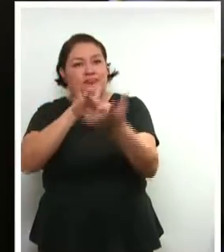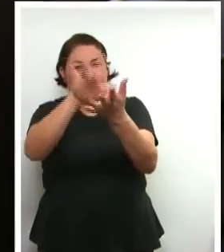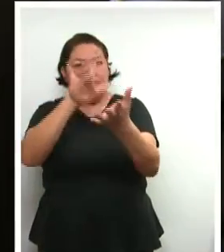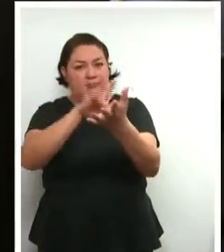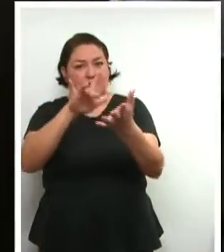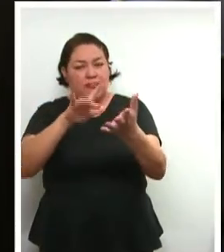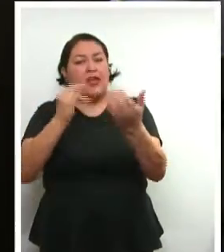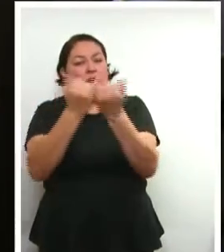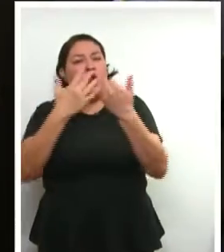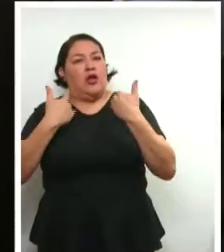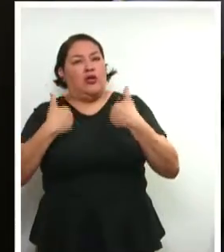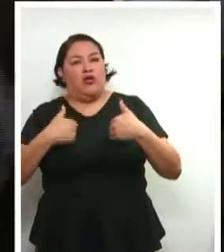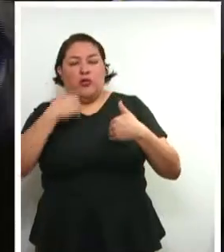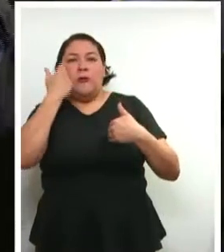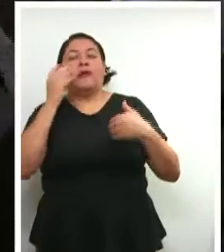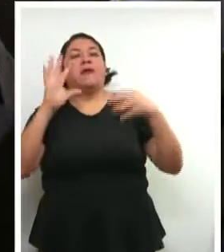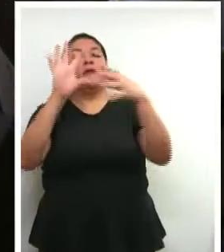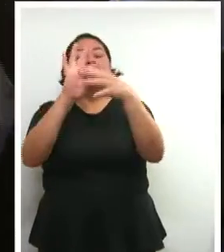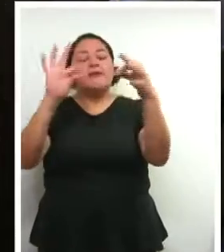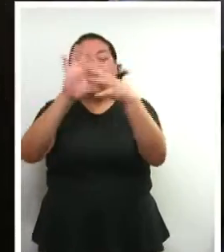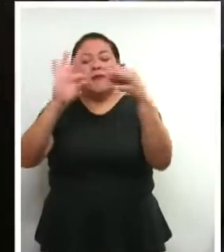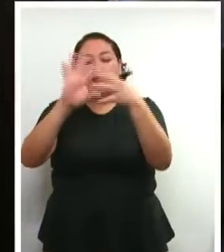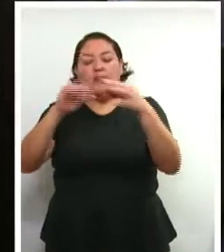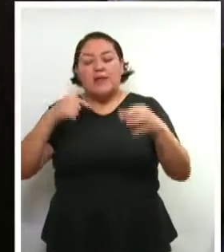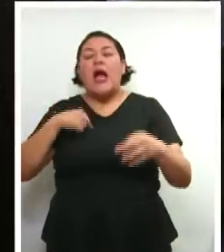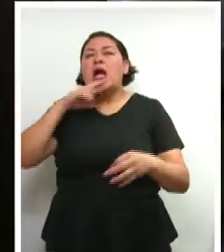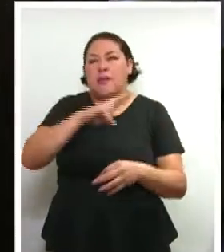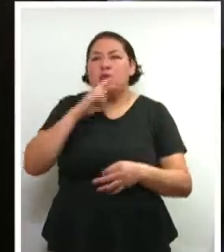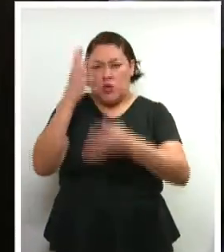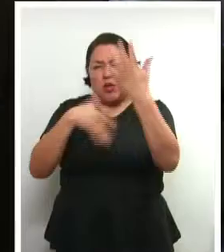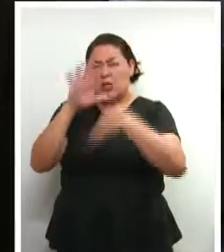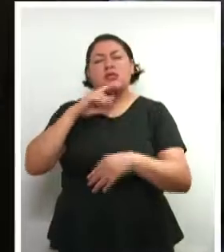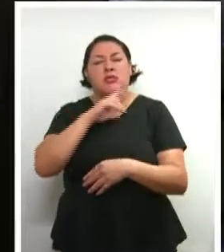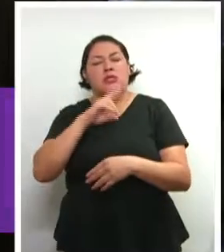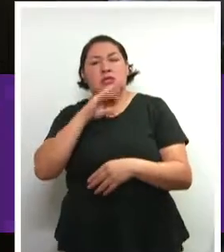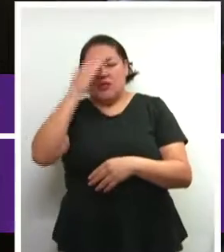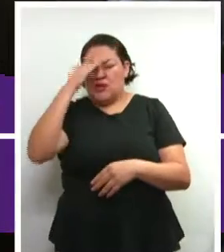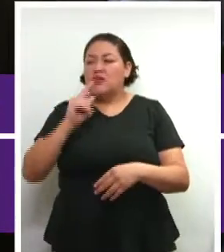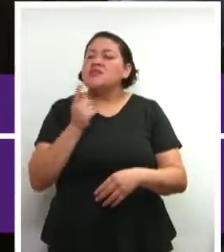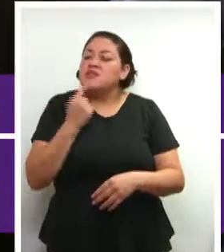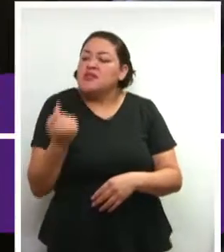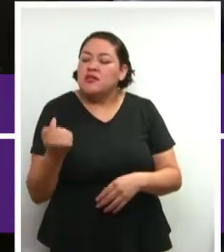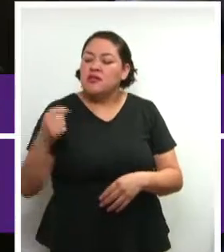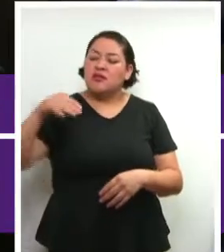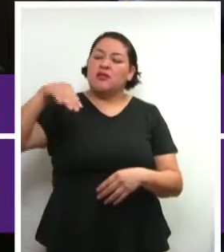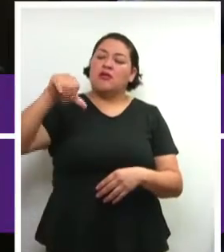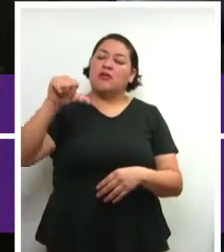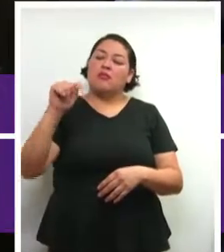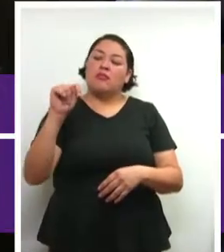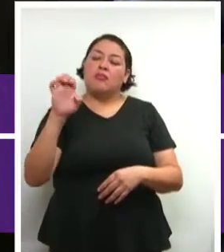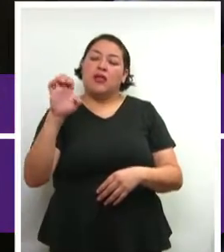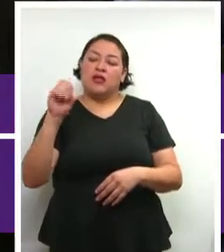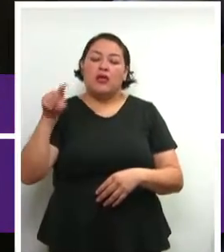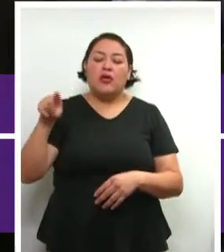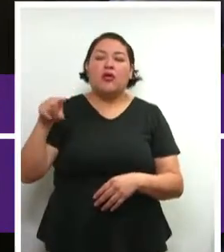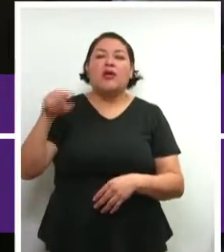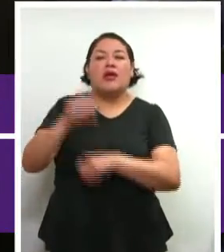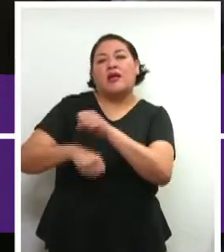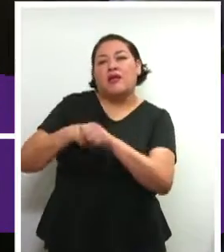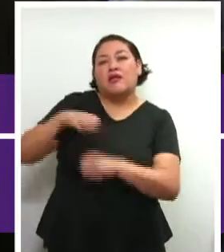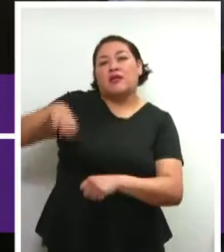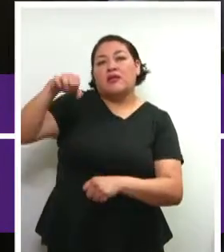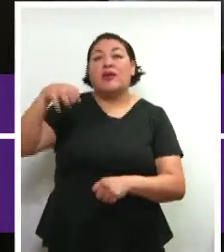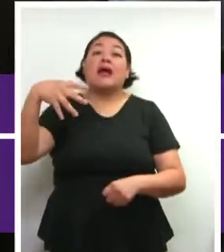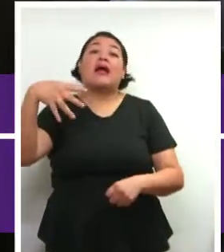un poco también a la soberanía. Brevemente, presidente, el niño Mateo Bernal es un joven de 14